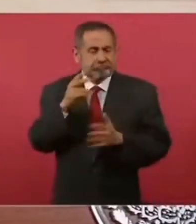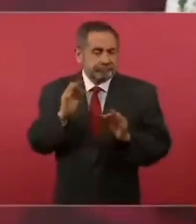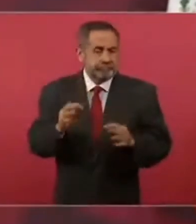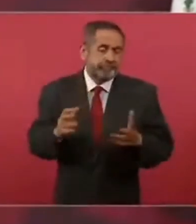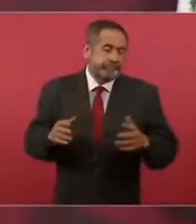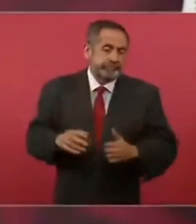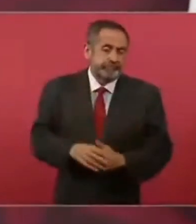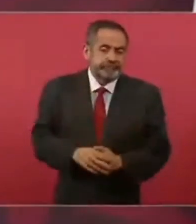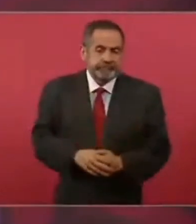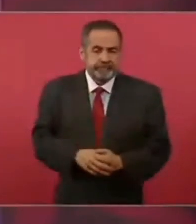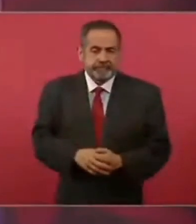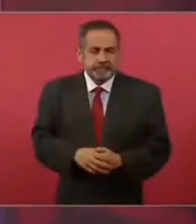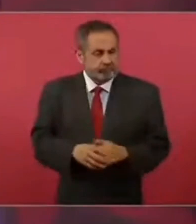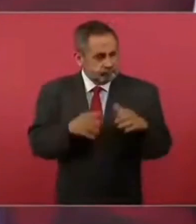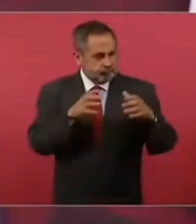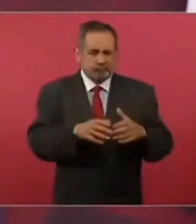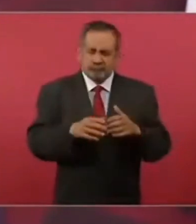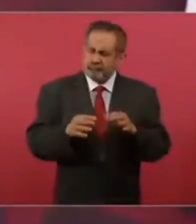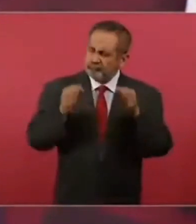Auténticos